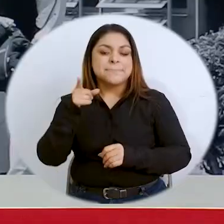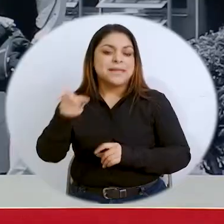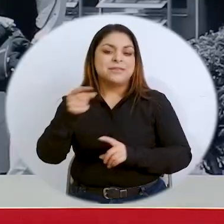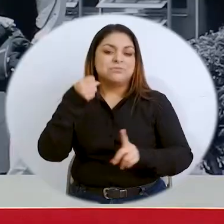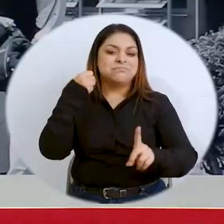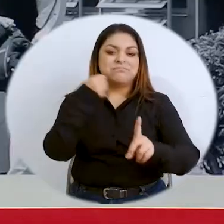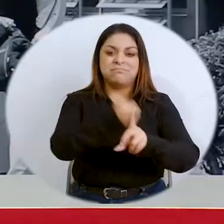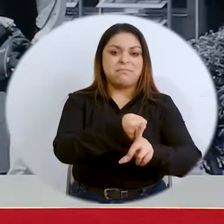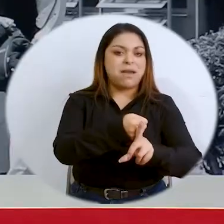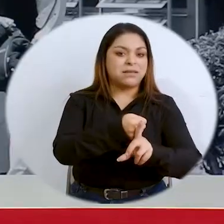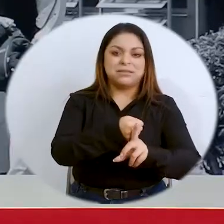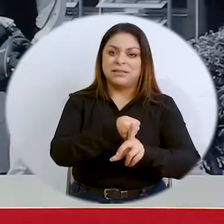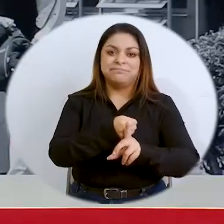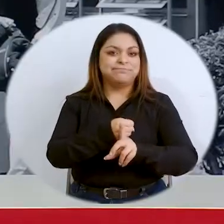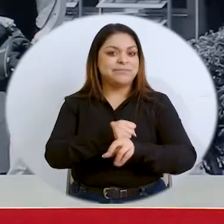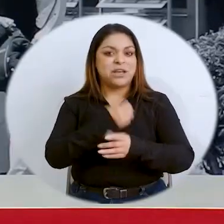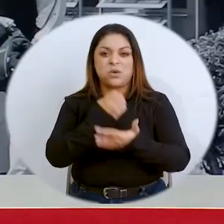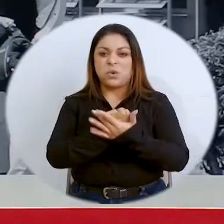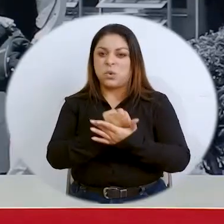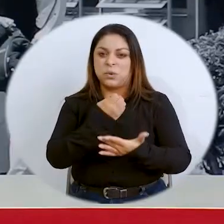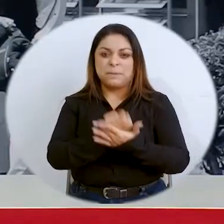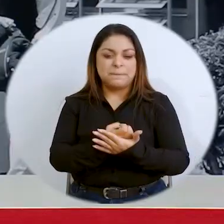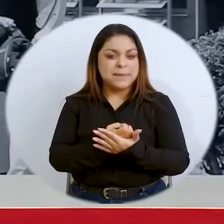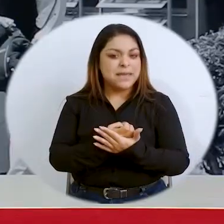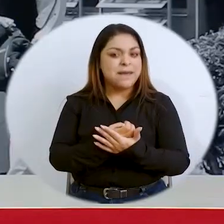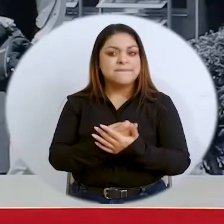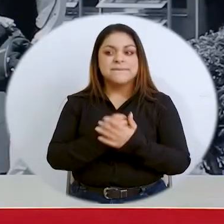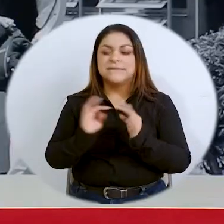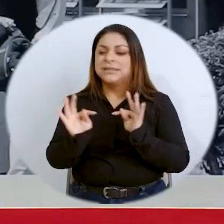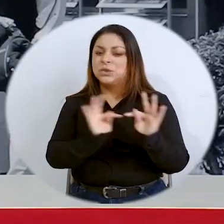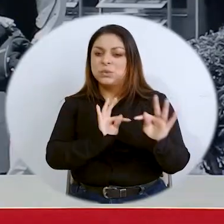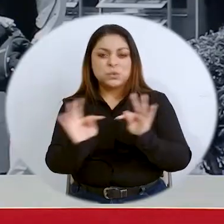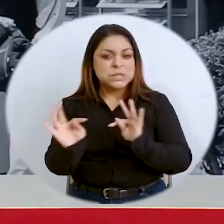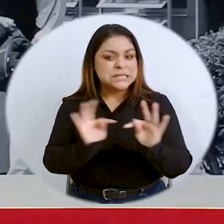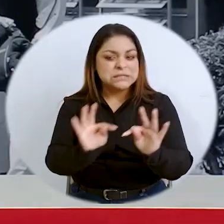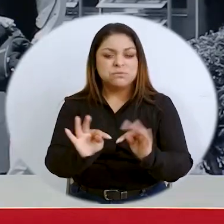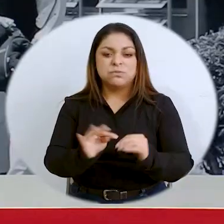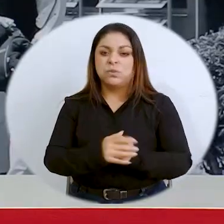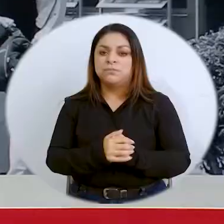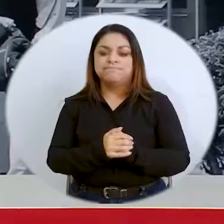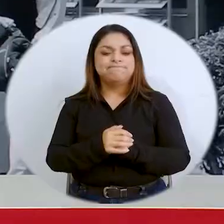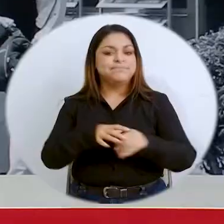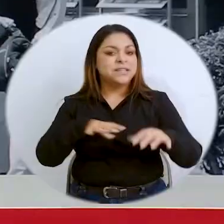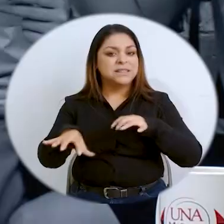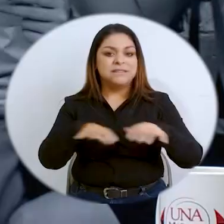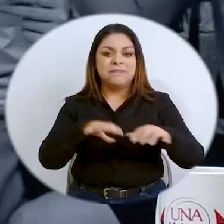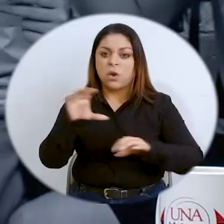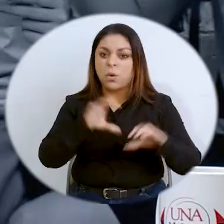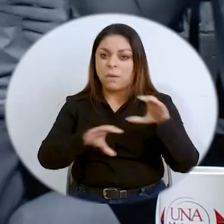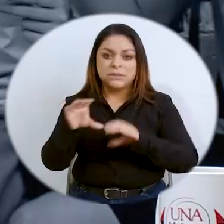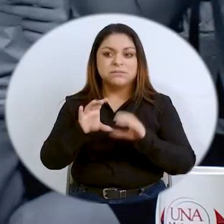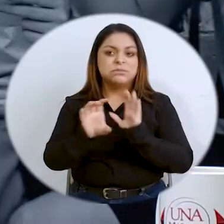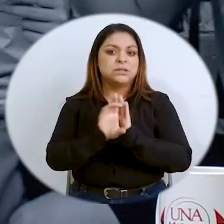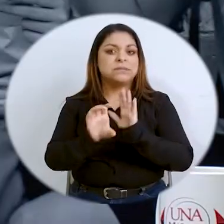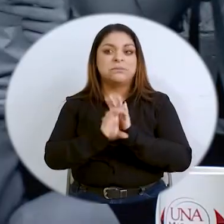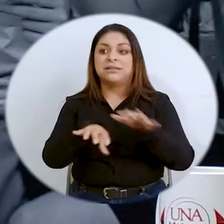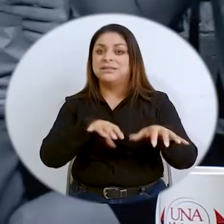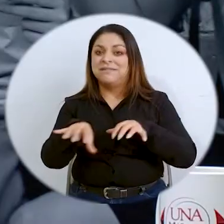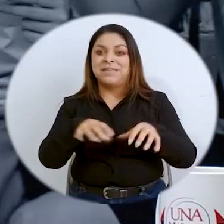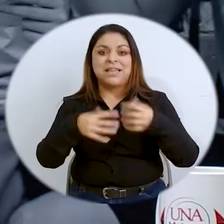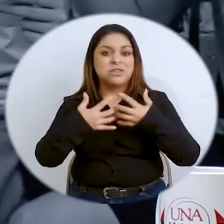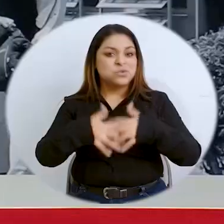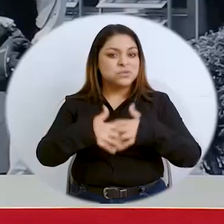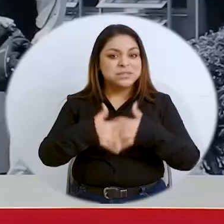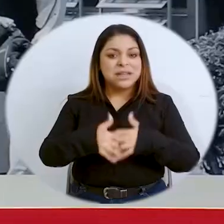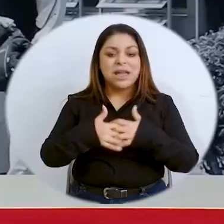José, eso impacta áreas económicas, turismo, actividad comercial, por